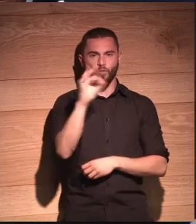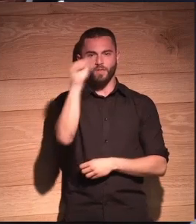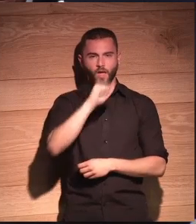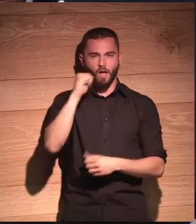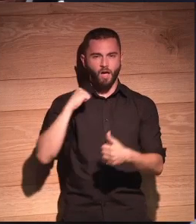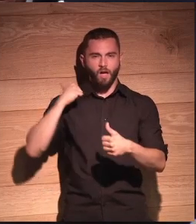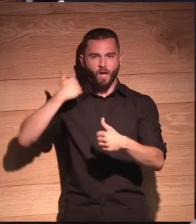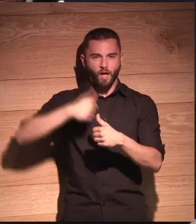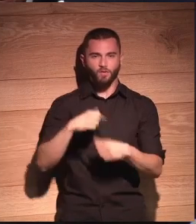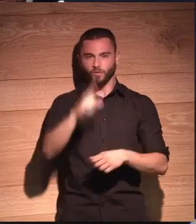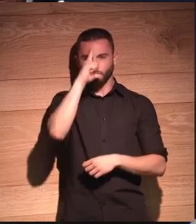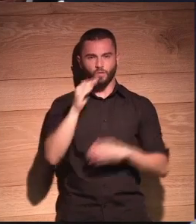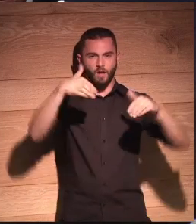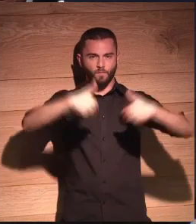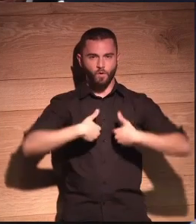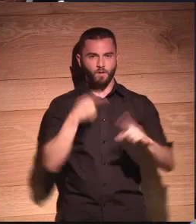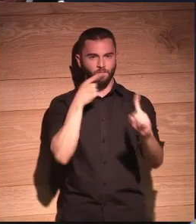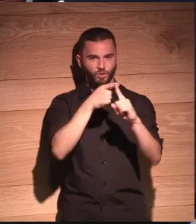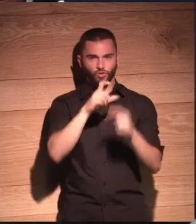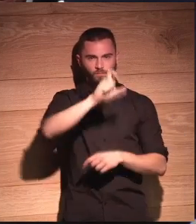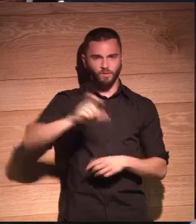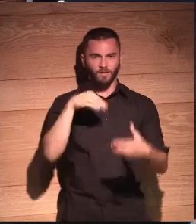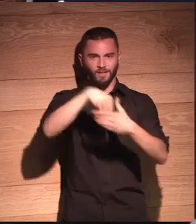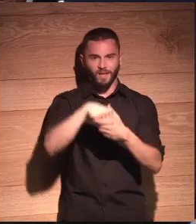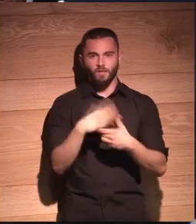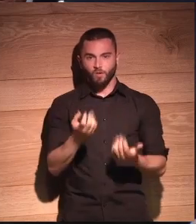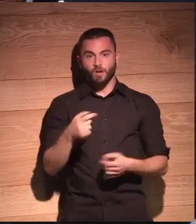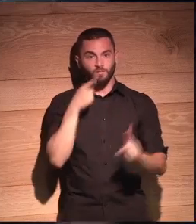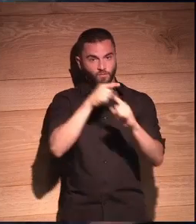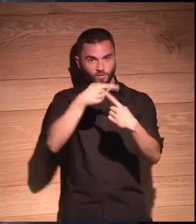pensar en volver a la Luna una misión tripulada, y tiene buenas